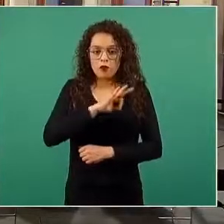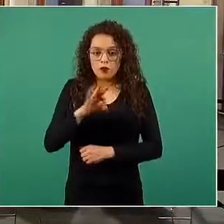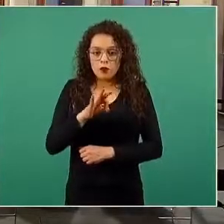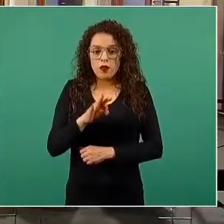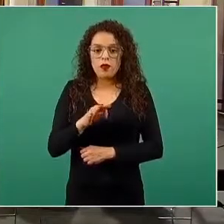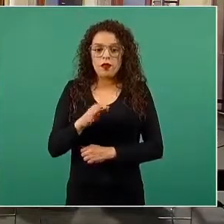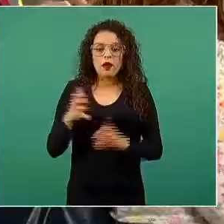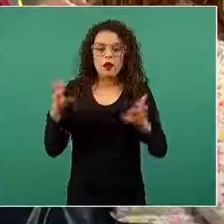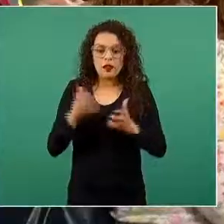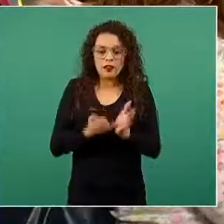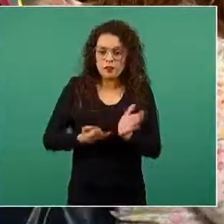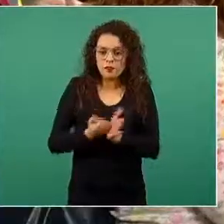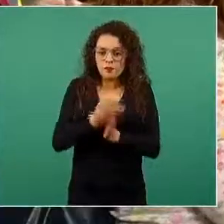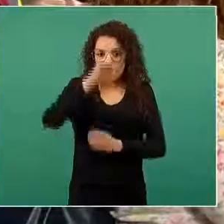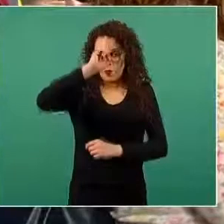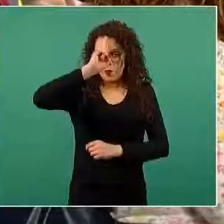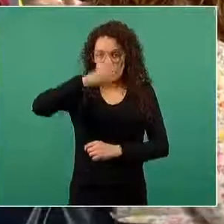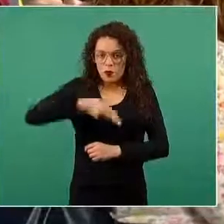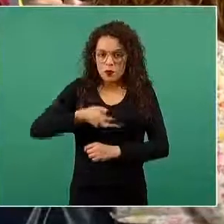de esta